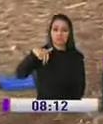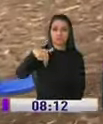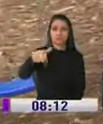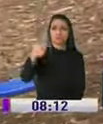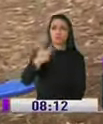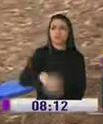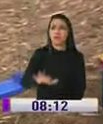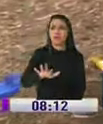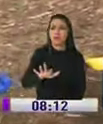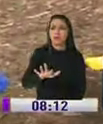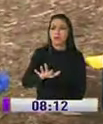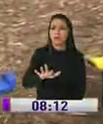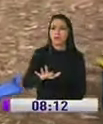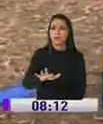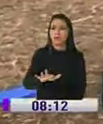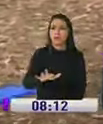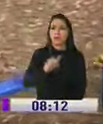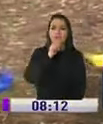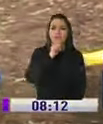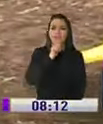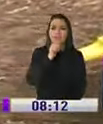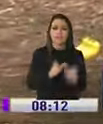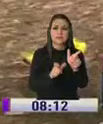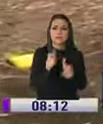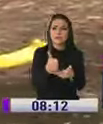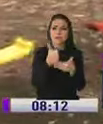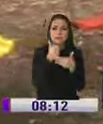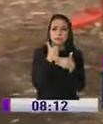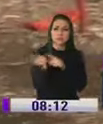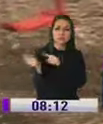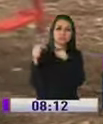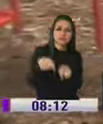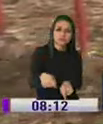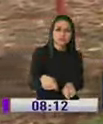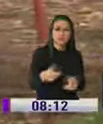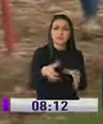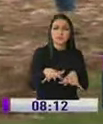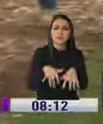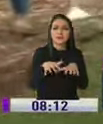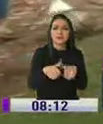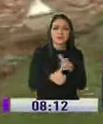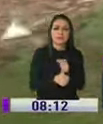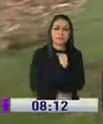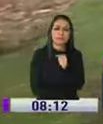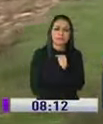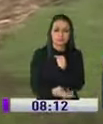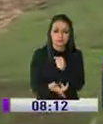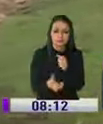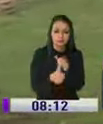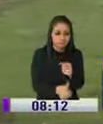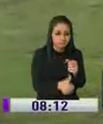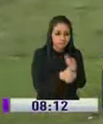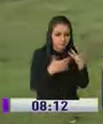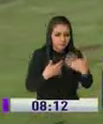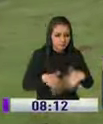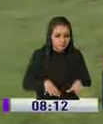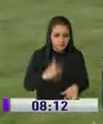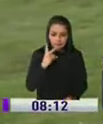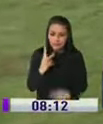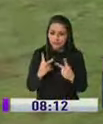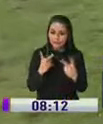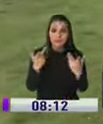pues, esto que falta de la ciudadanía, que no viene con su perrito y viene con la funda, y realmente es complicado incluso